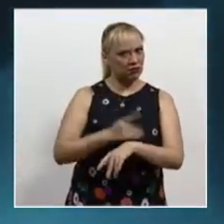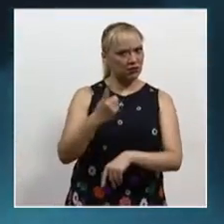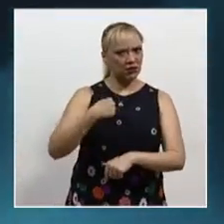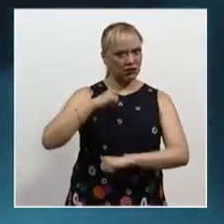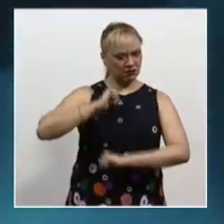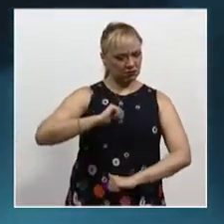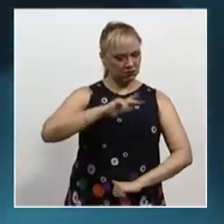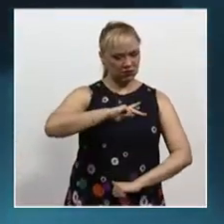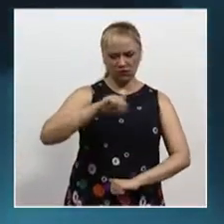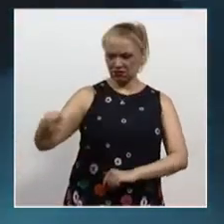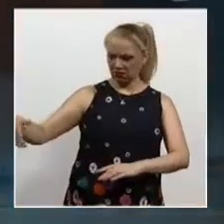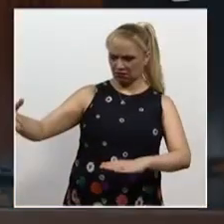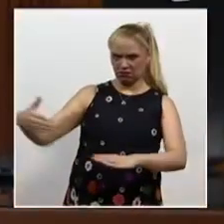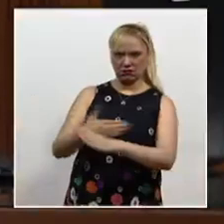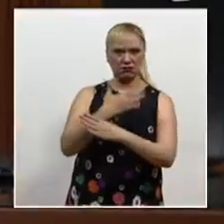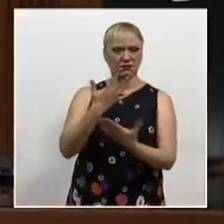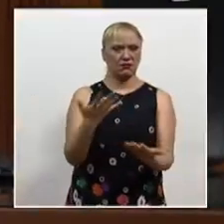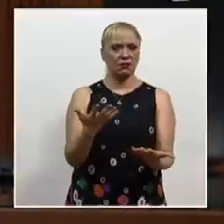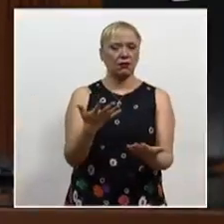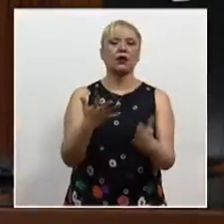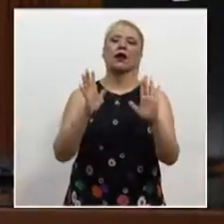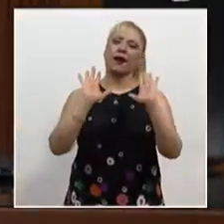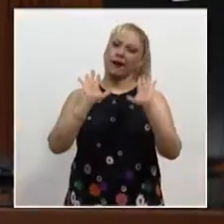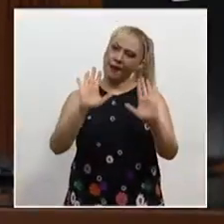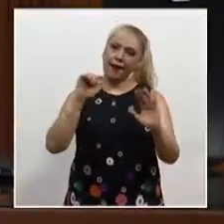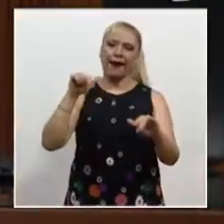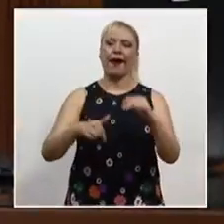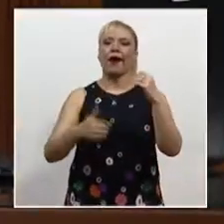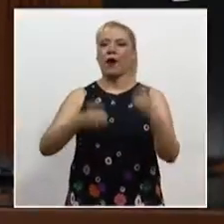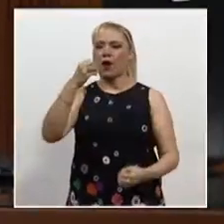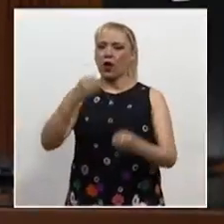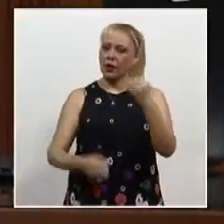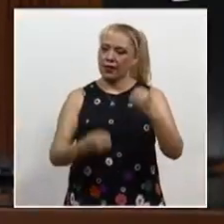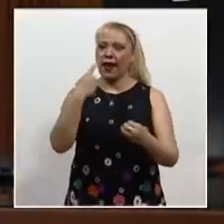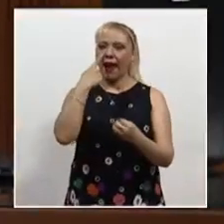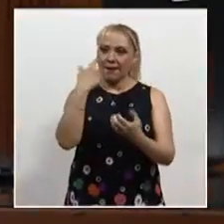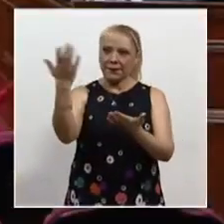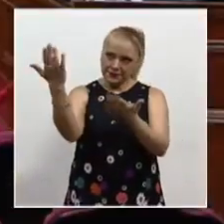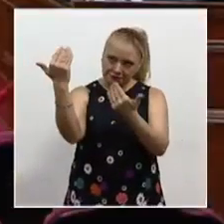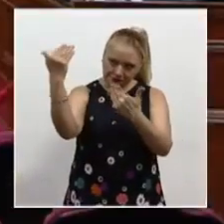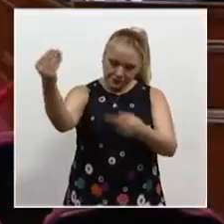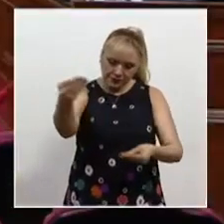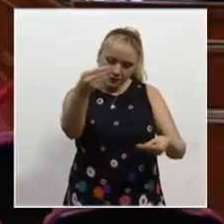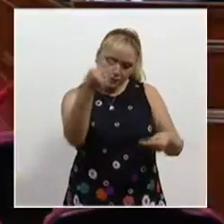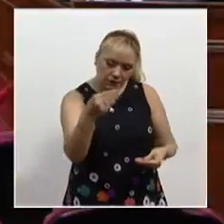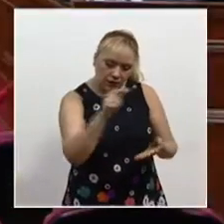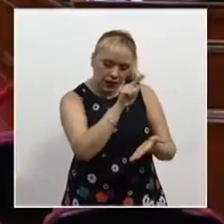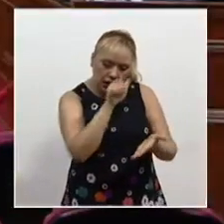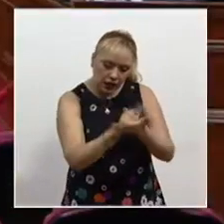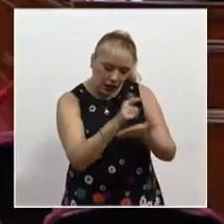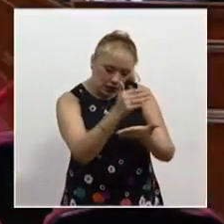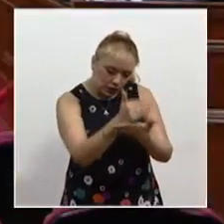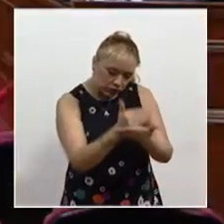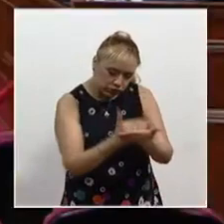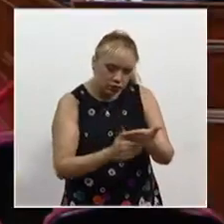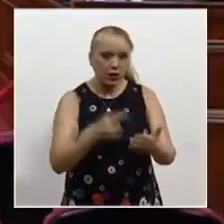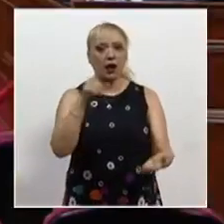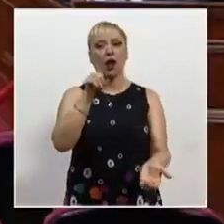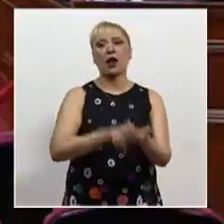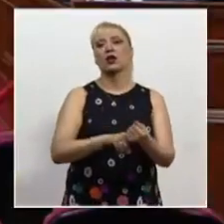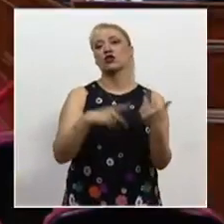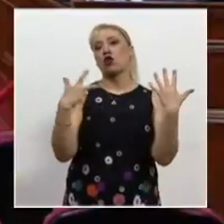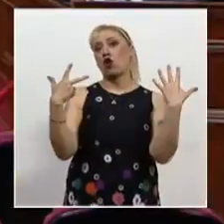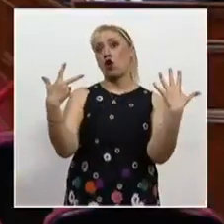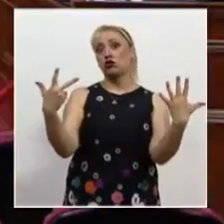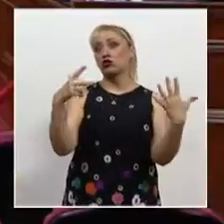constitucional. Tratándose de leyes, el Pleno de la Corte podrá determinar su invalidez general cuando 8 de los 11 integrantes del Pleno votan por